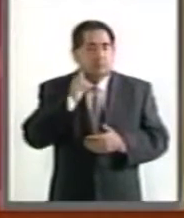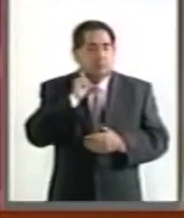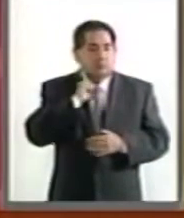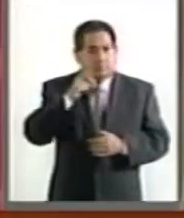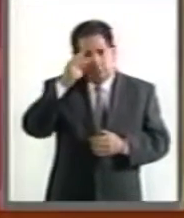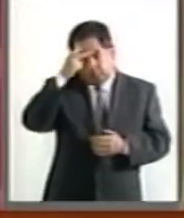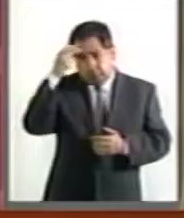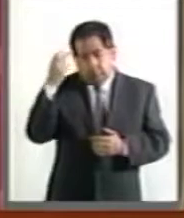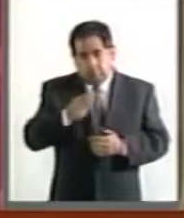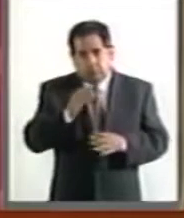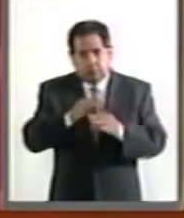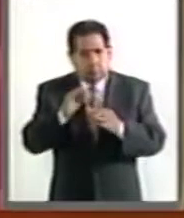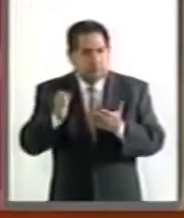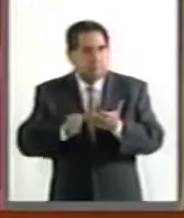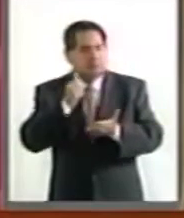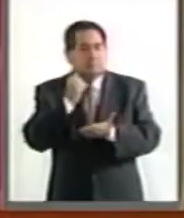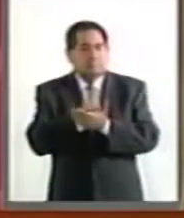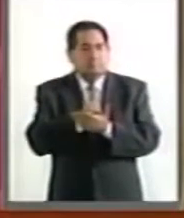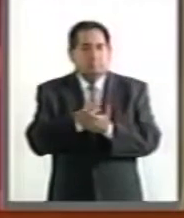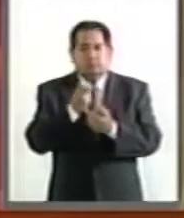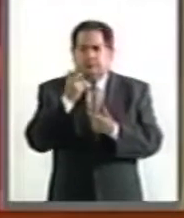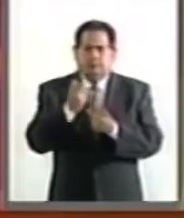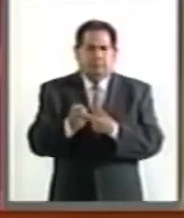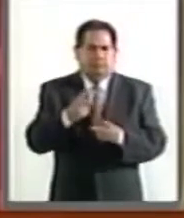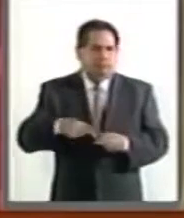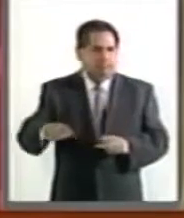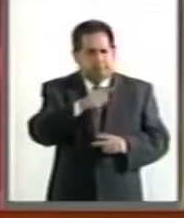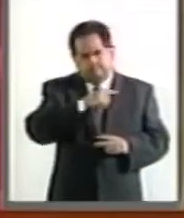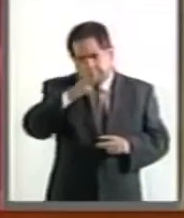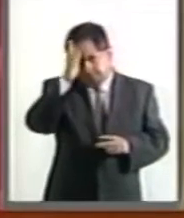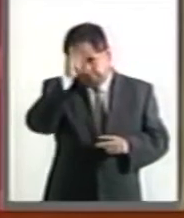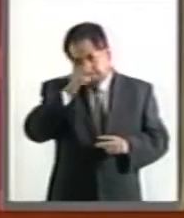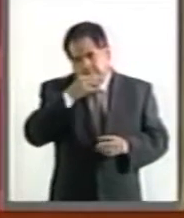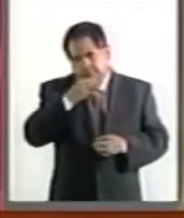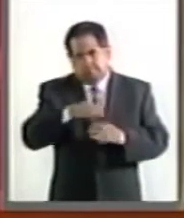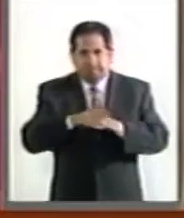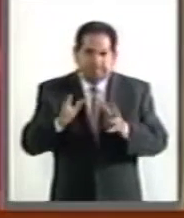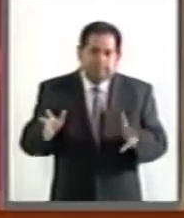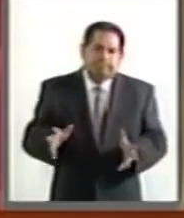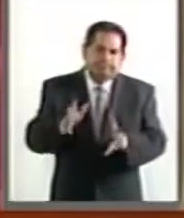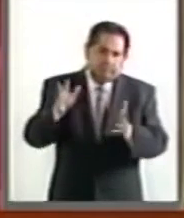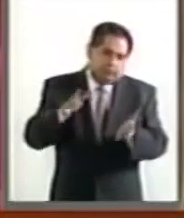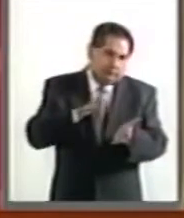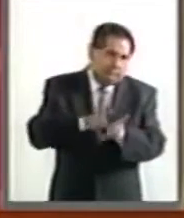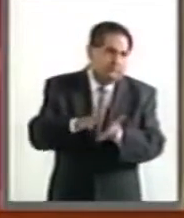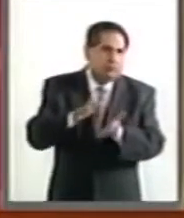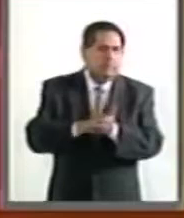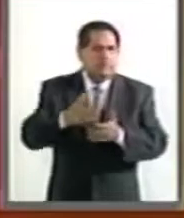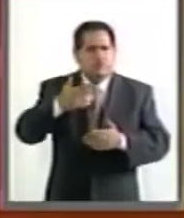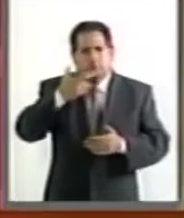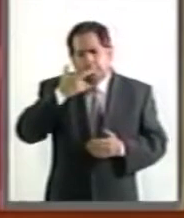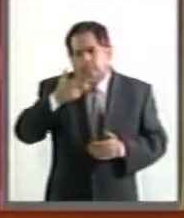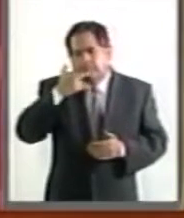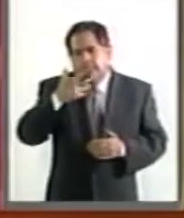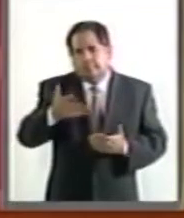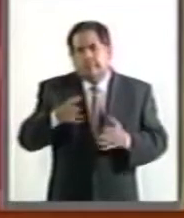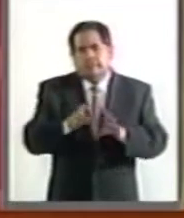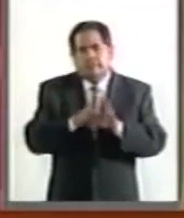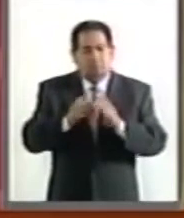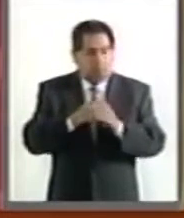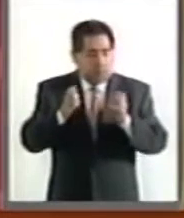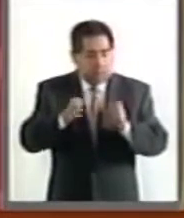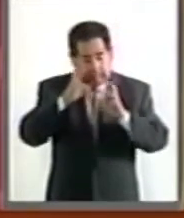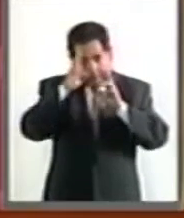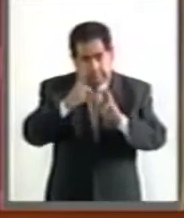República apruebe este punto de acuerdo para impulsar, para lograr de manera